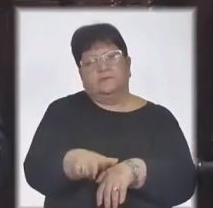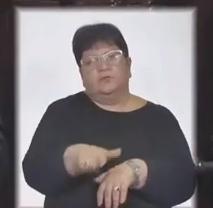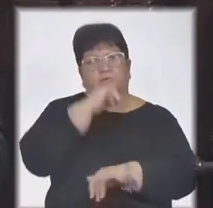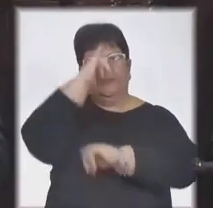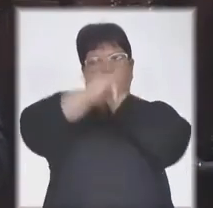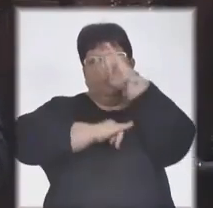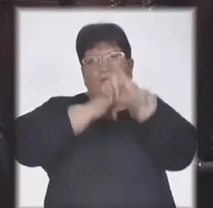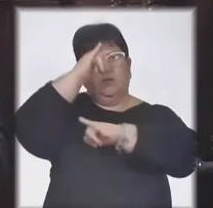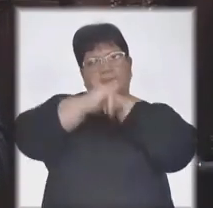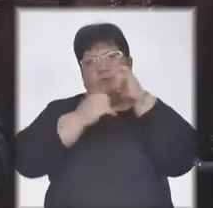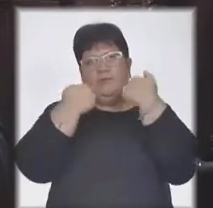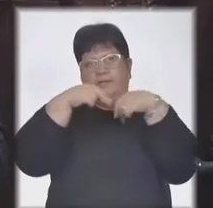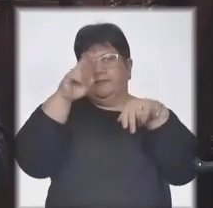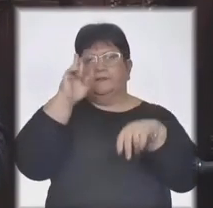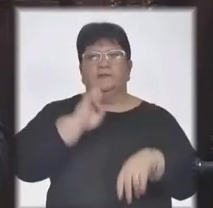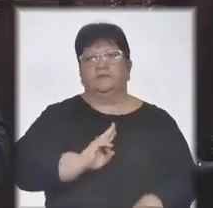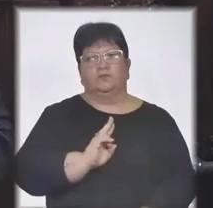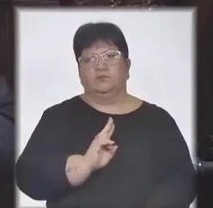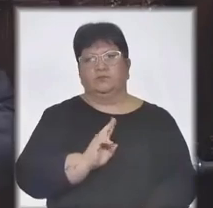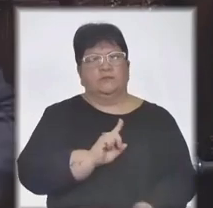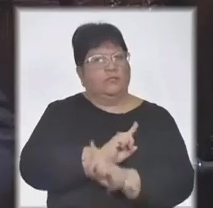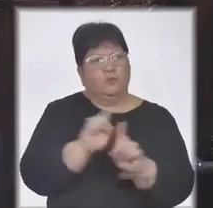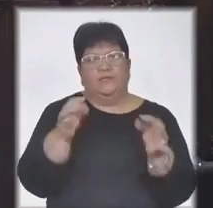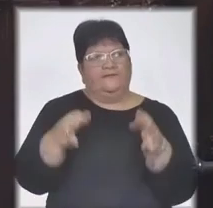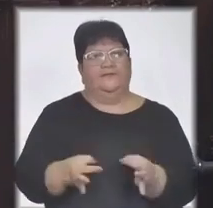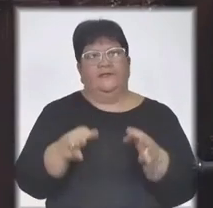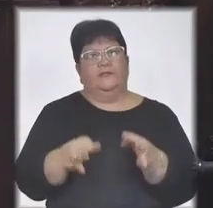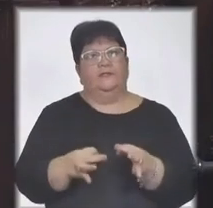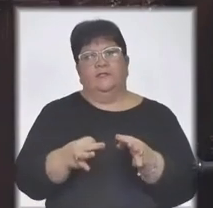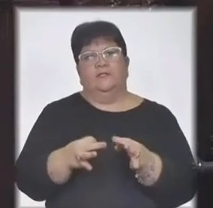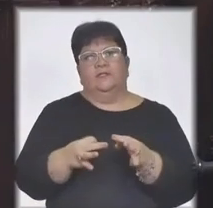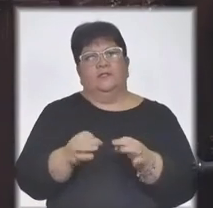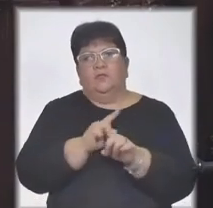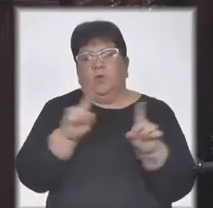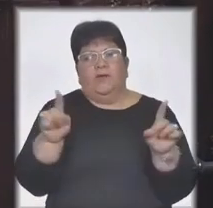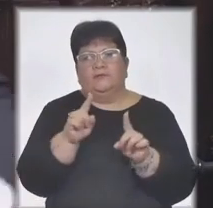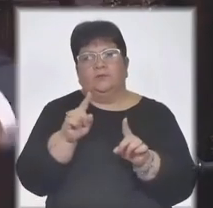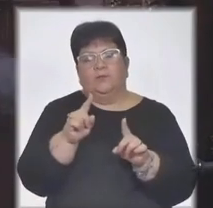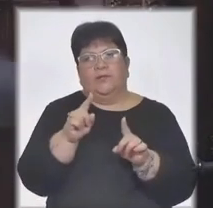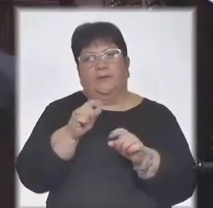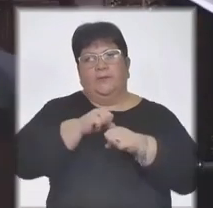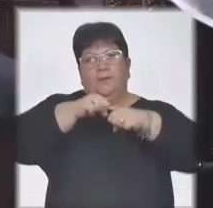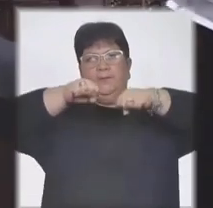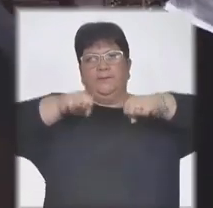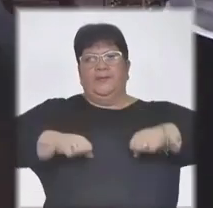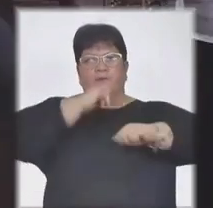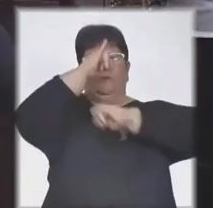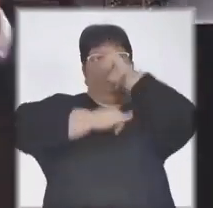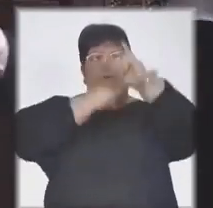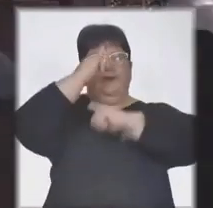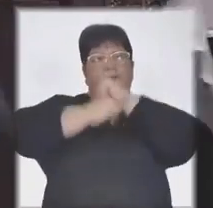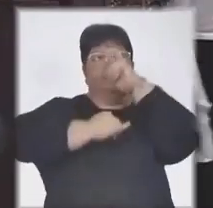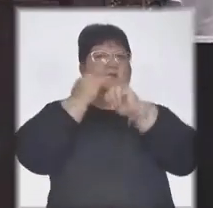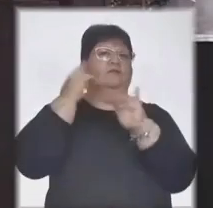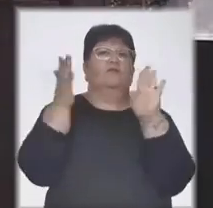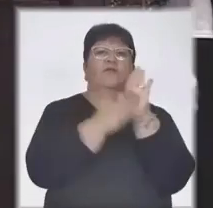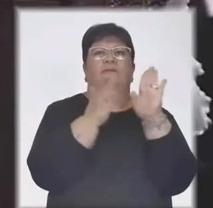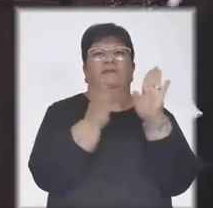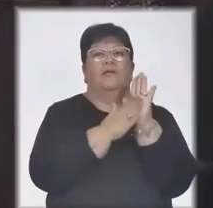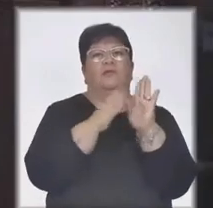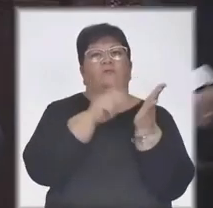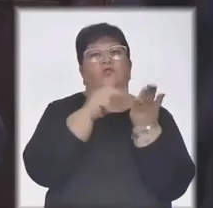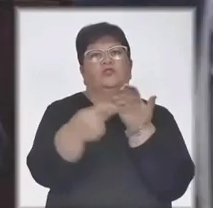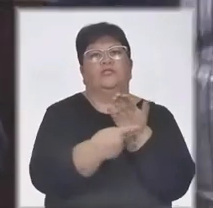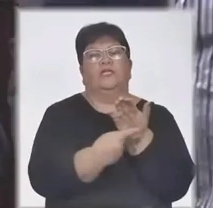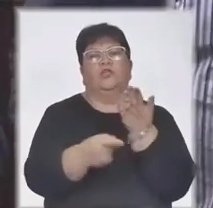actitud que no corresponde. No corresponde que un miembro informante, al fundamentar un proyecto del gobierno,